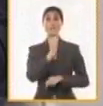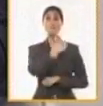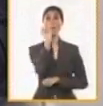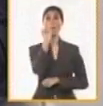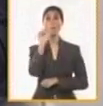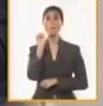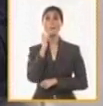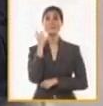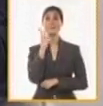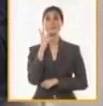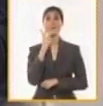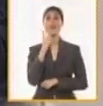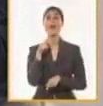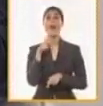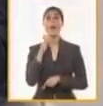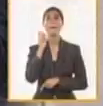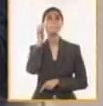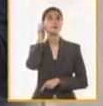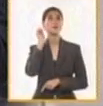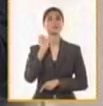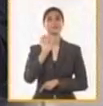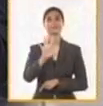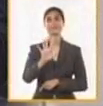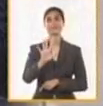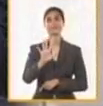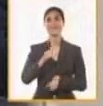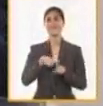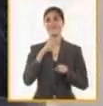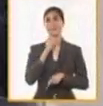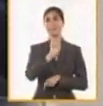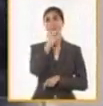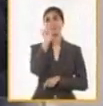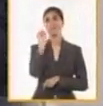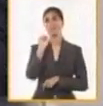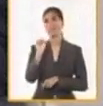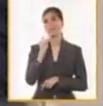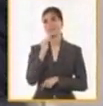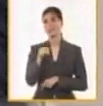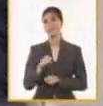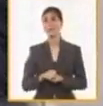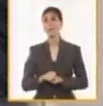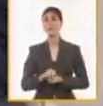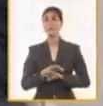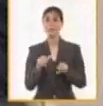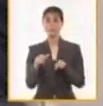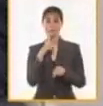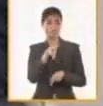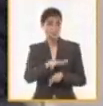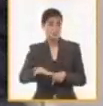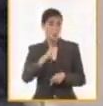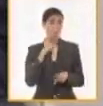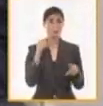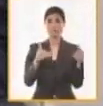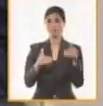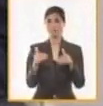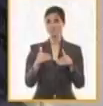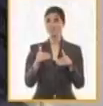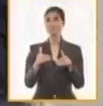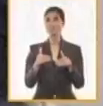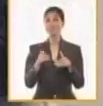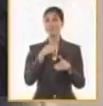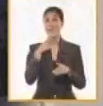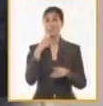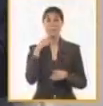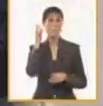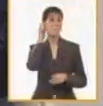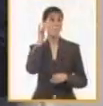mujeres gobernaciones. Se le dio y se le ha dado cabida la participación de la mujer.